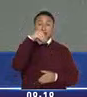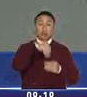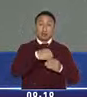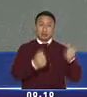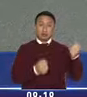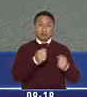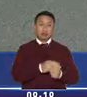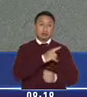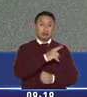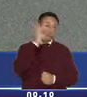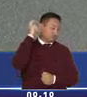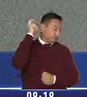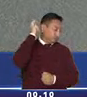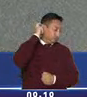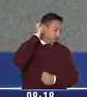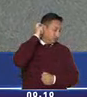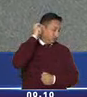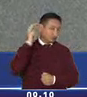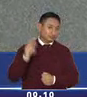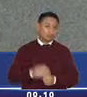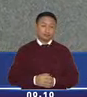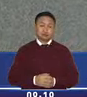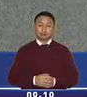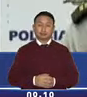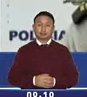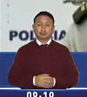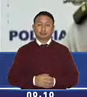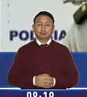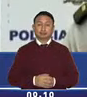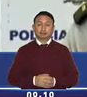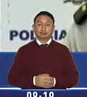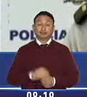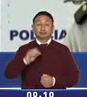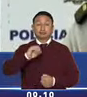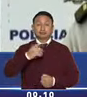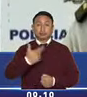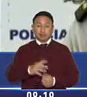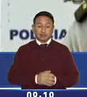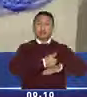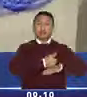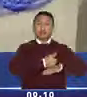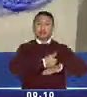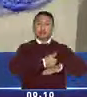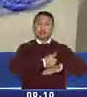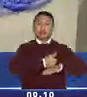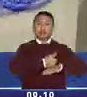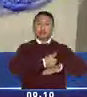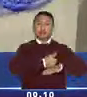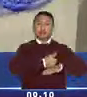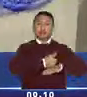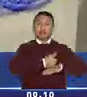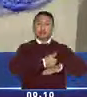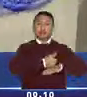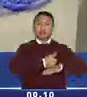el auricular sin marca, junto a la palanca de cambios. Es así que luego de realizar...